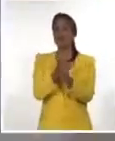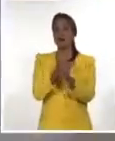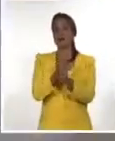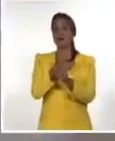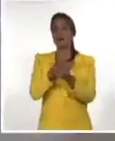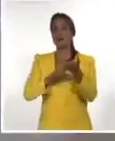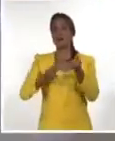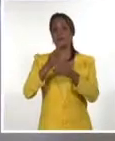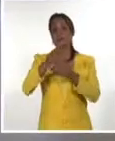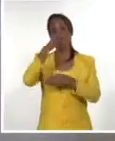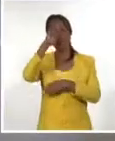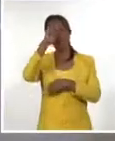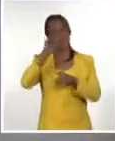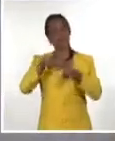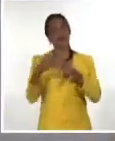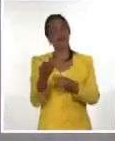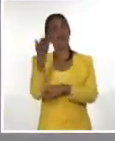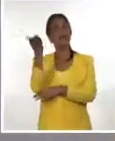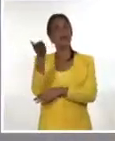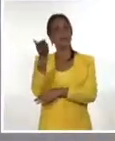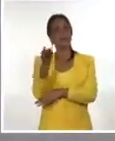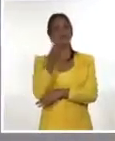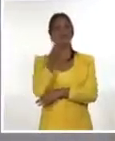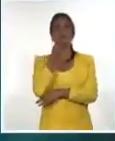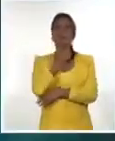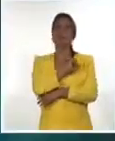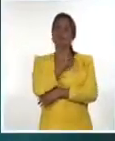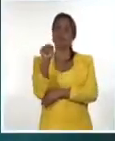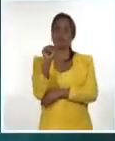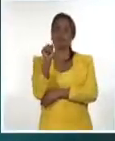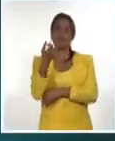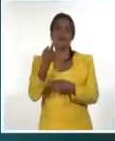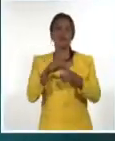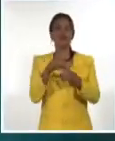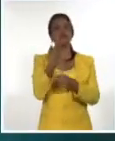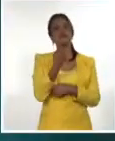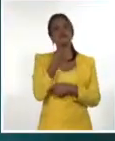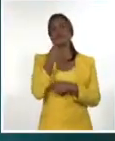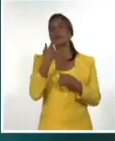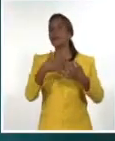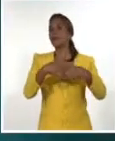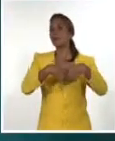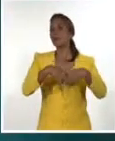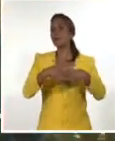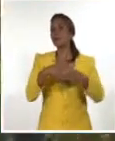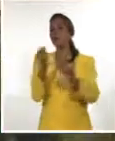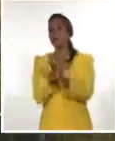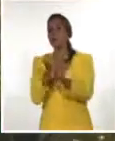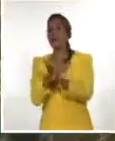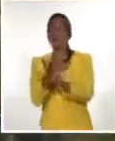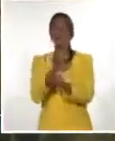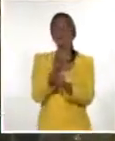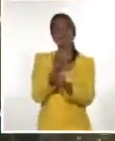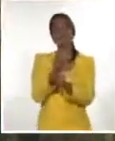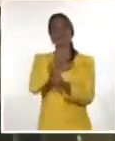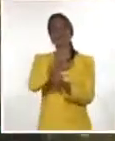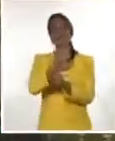Santiago para que la demanda pueda suplir la oferta, y para eso la industria debe trabajar aproximadamente por más